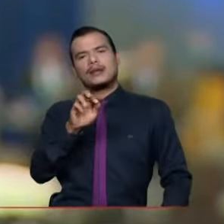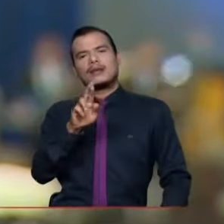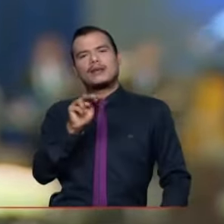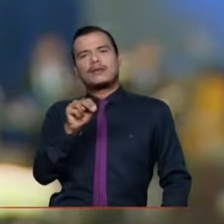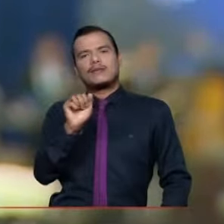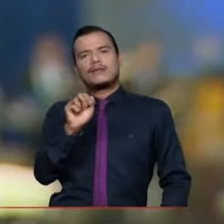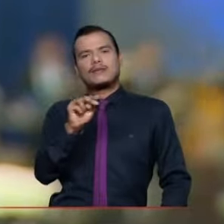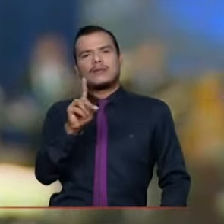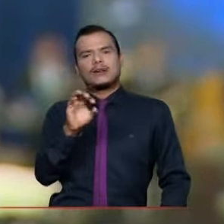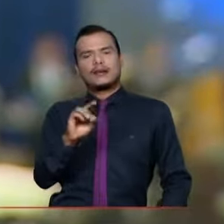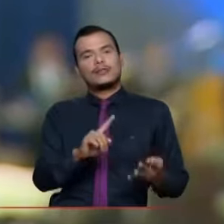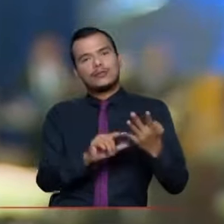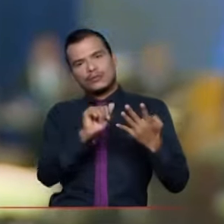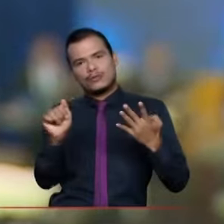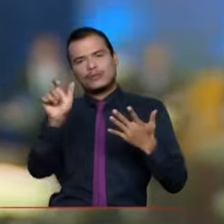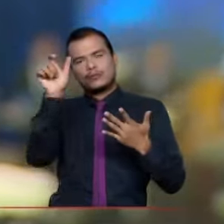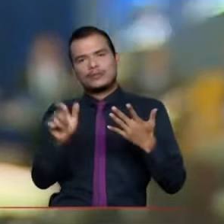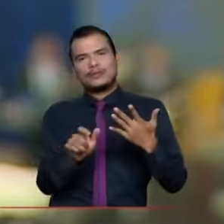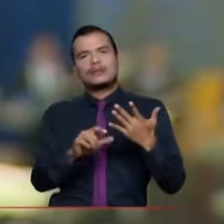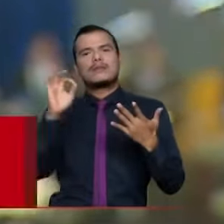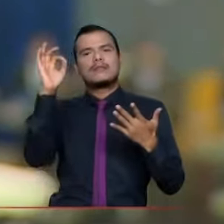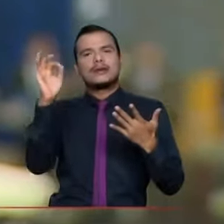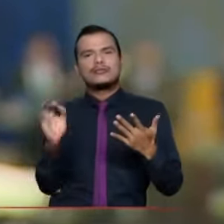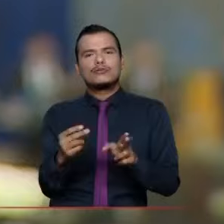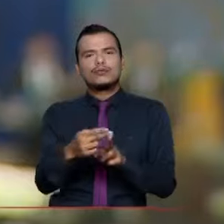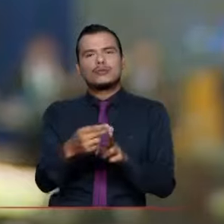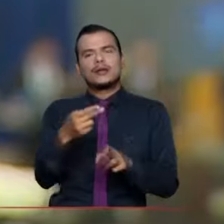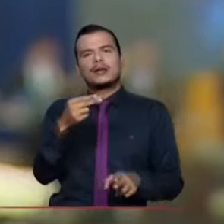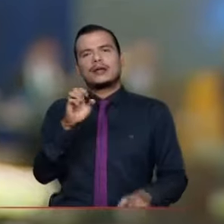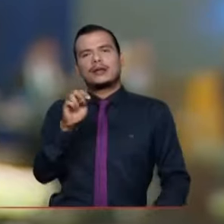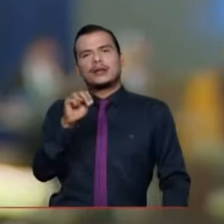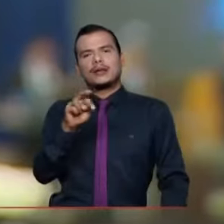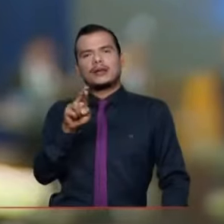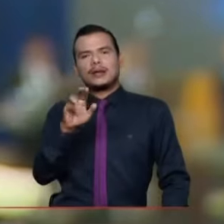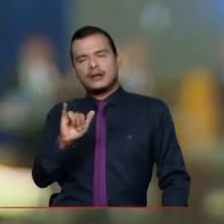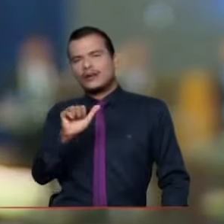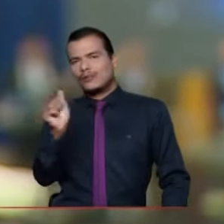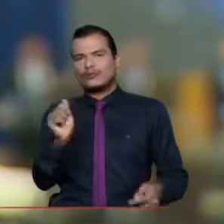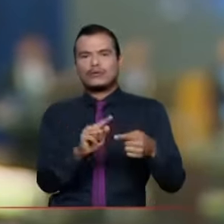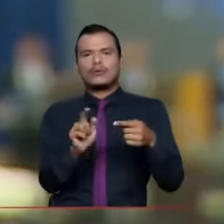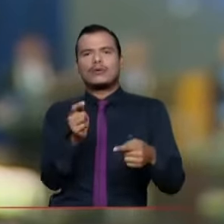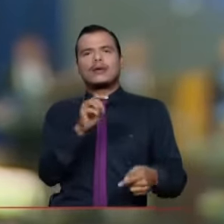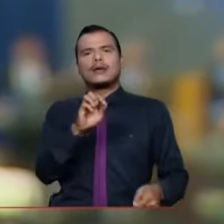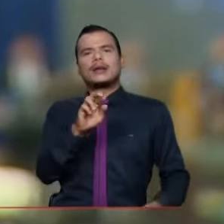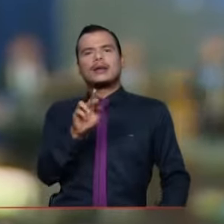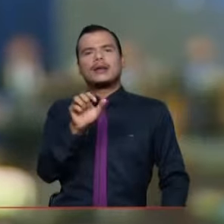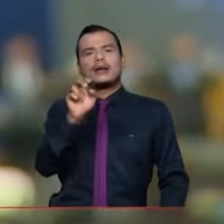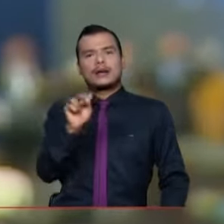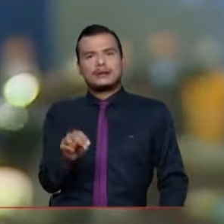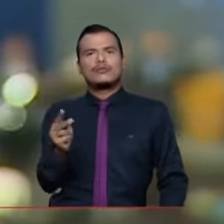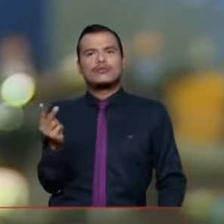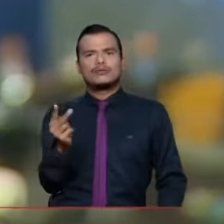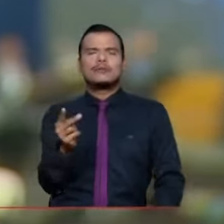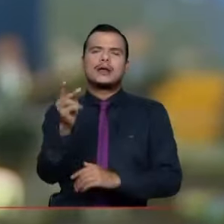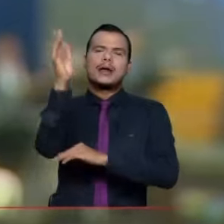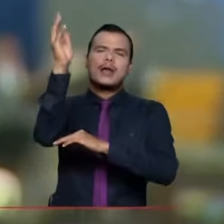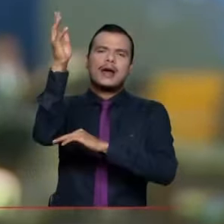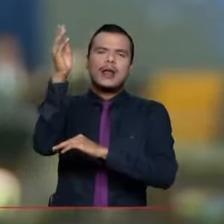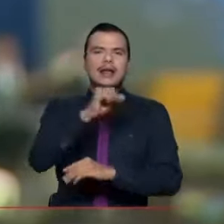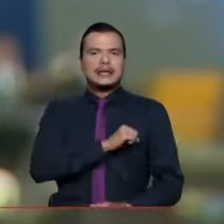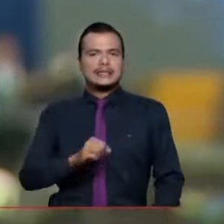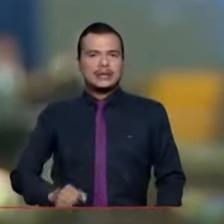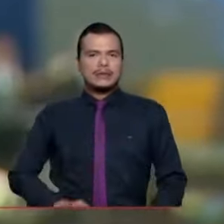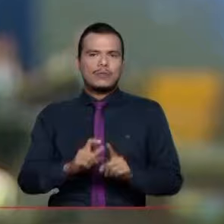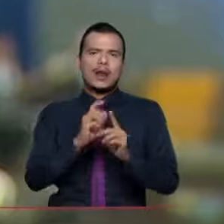también tendremos a nuestro pastor Henry Arango, Gerson Mendoza. Ellos estarán predicando la palabra del Señor.